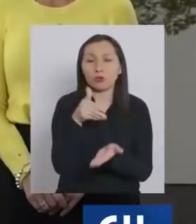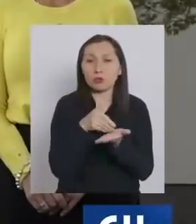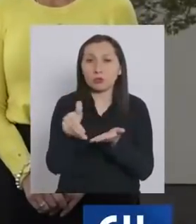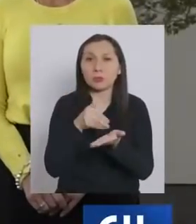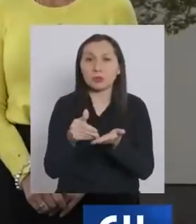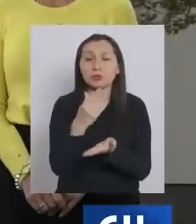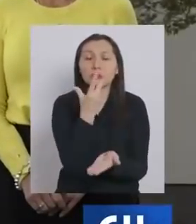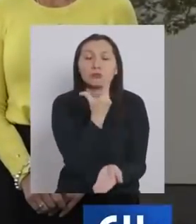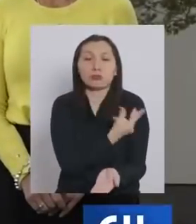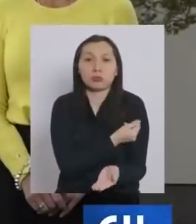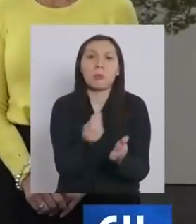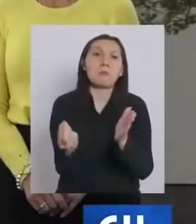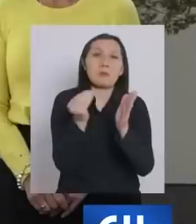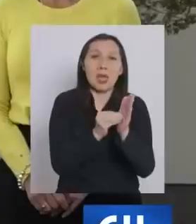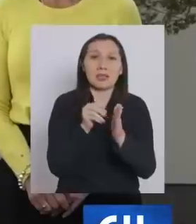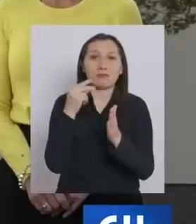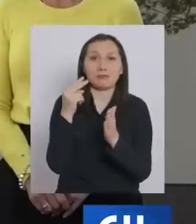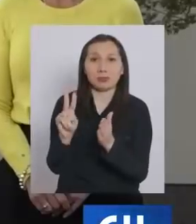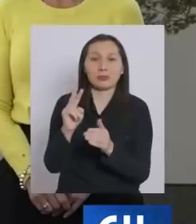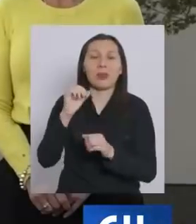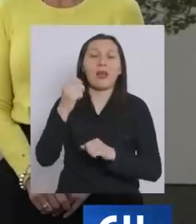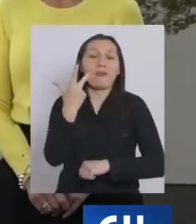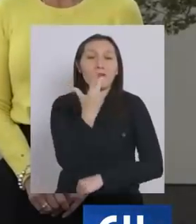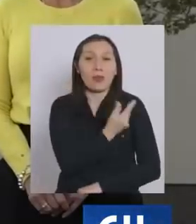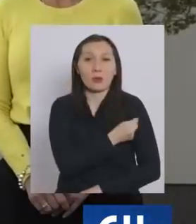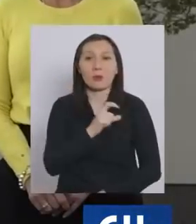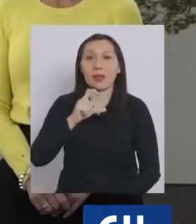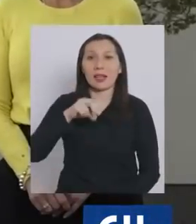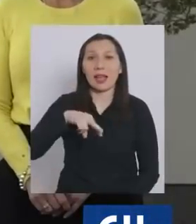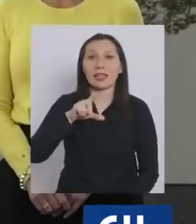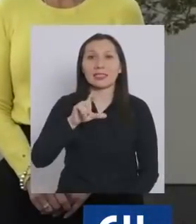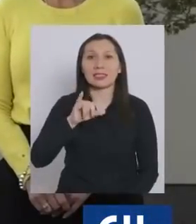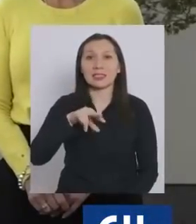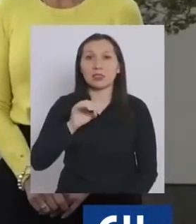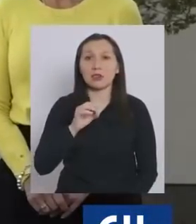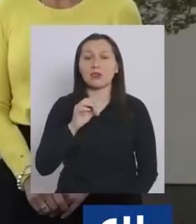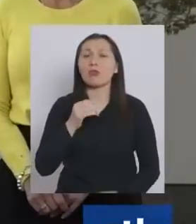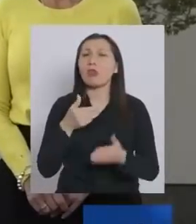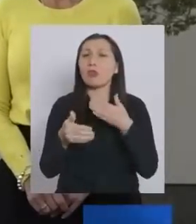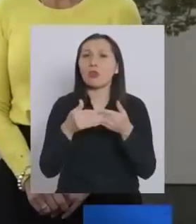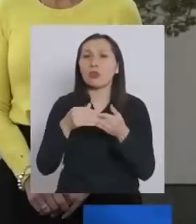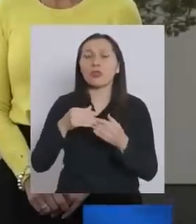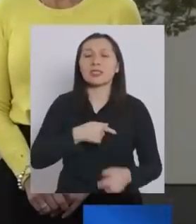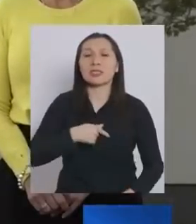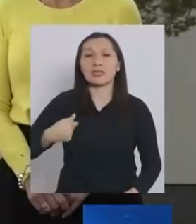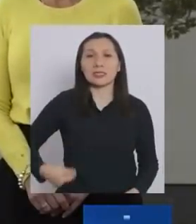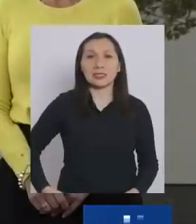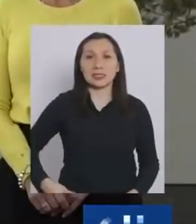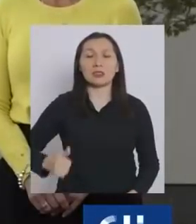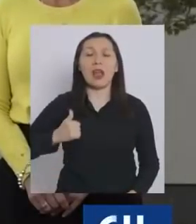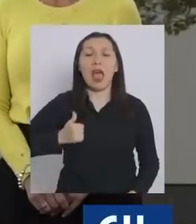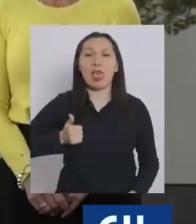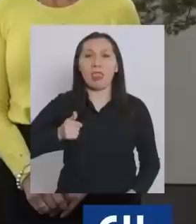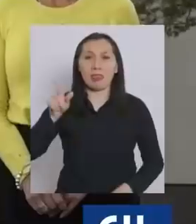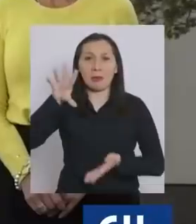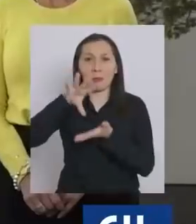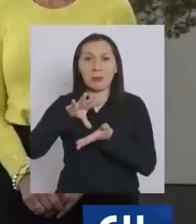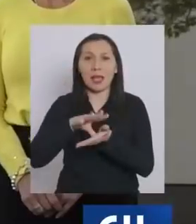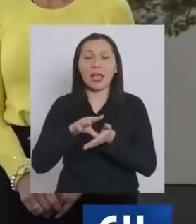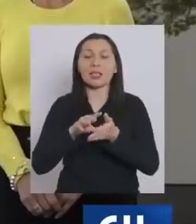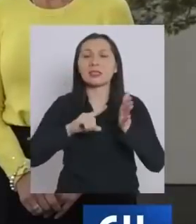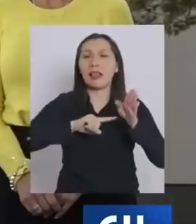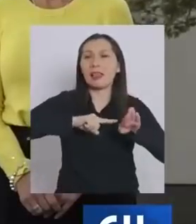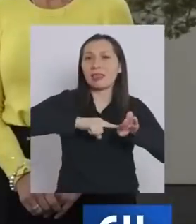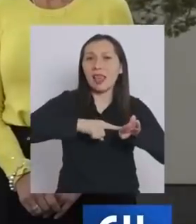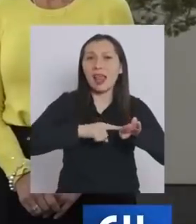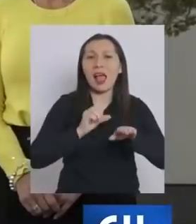de dosis adicionales de esta vacuna. CanSino es una vacuna de origen chino-canadiense en base a tecnología